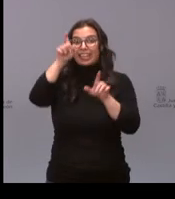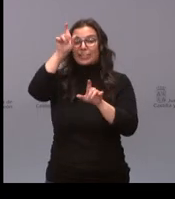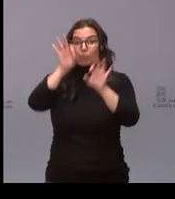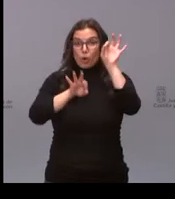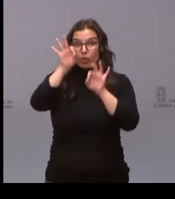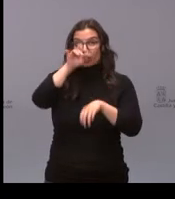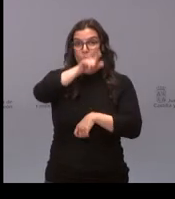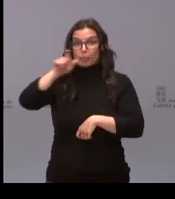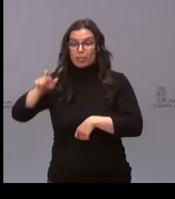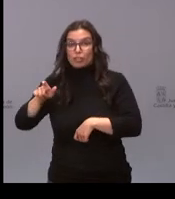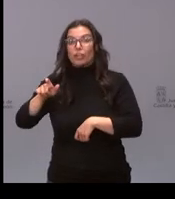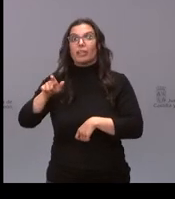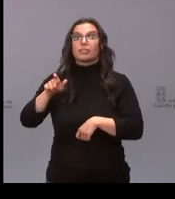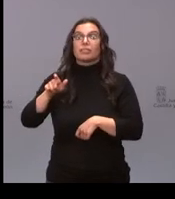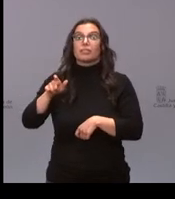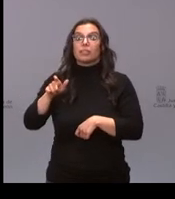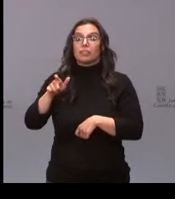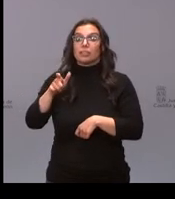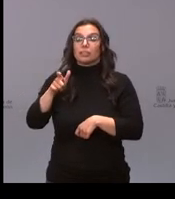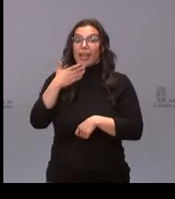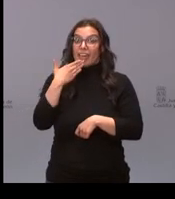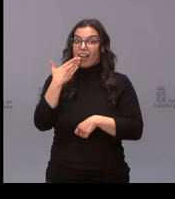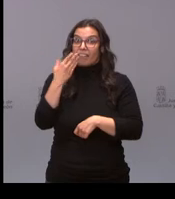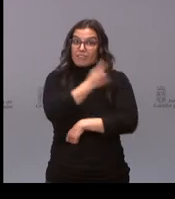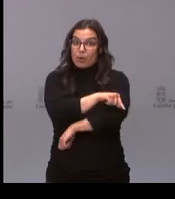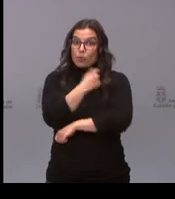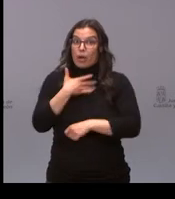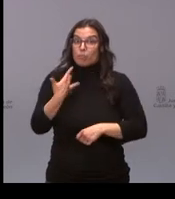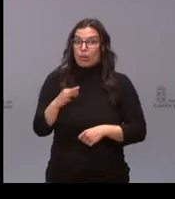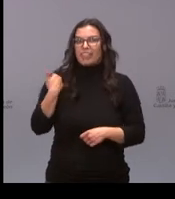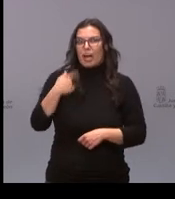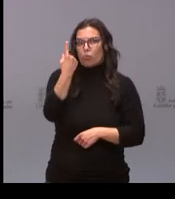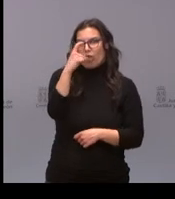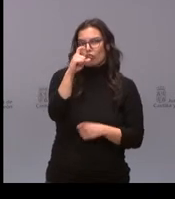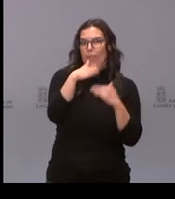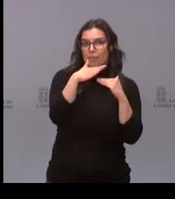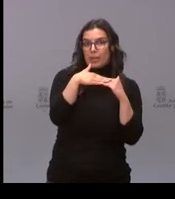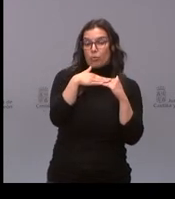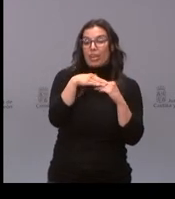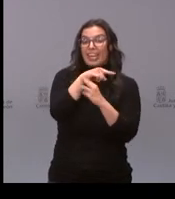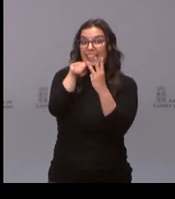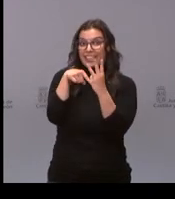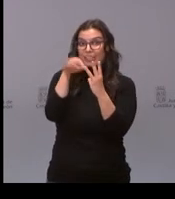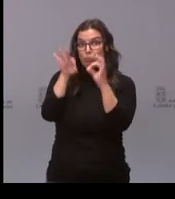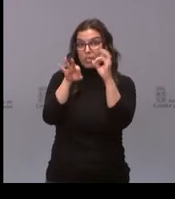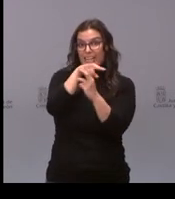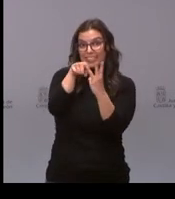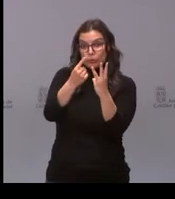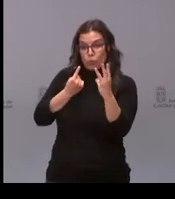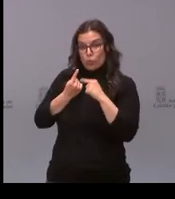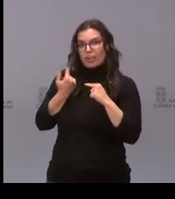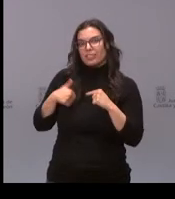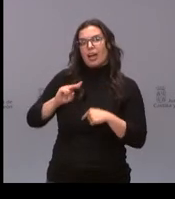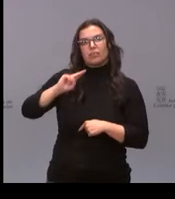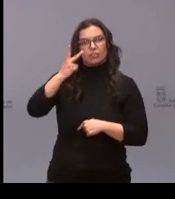personas que están en edad vacunable tienen al menos la primera dosis y una de cada tres tiene la